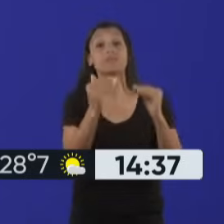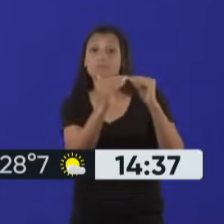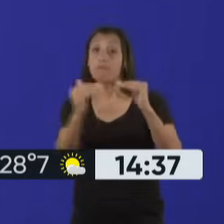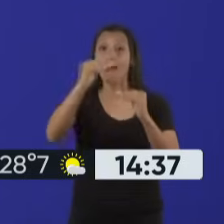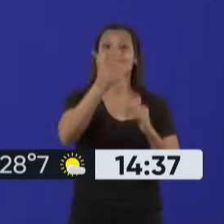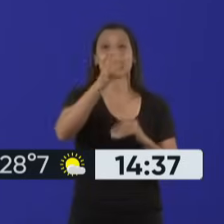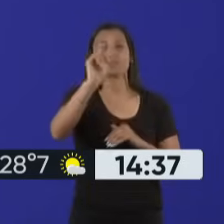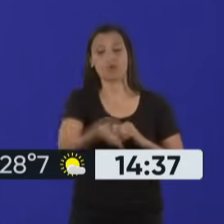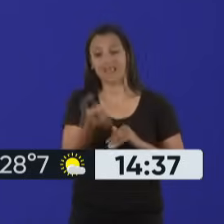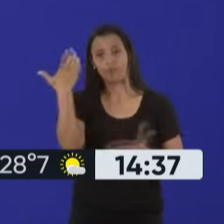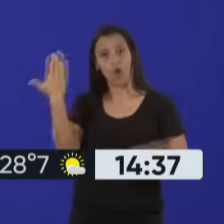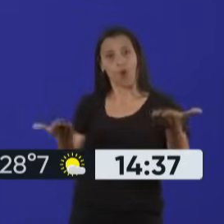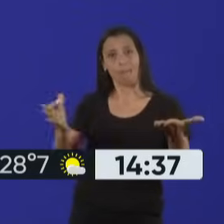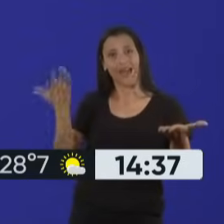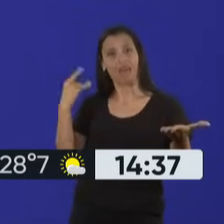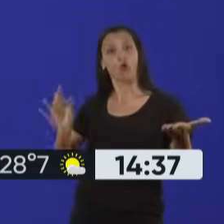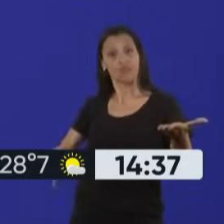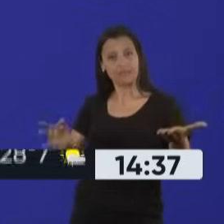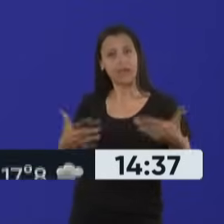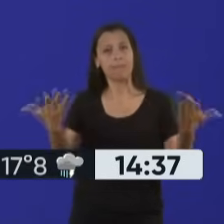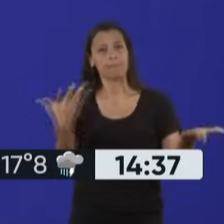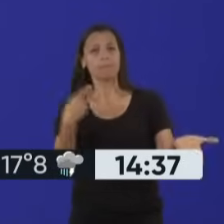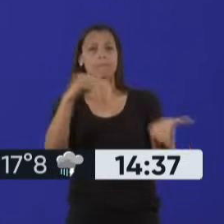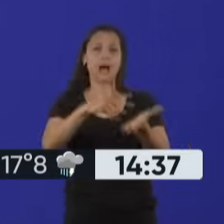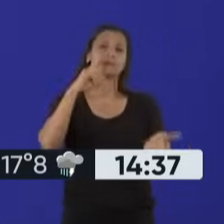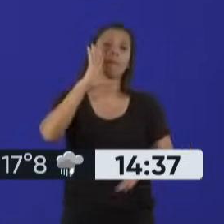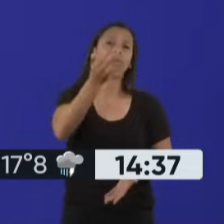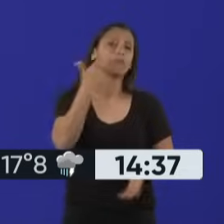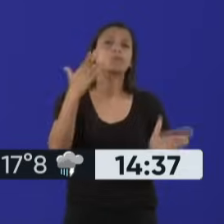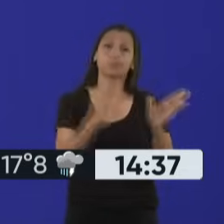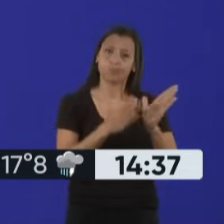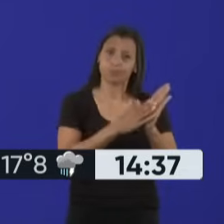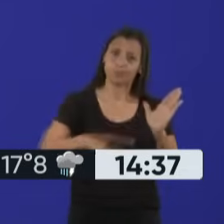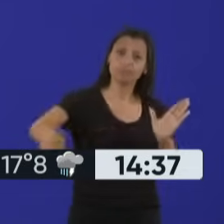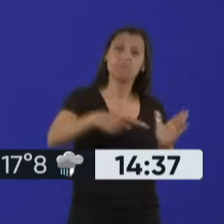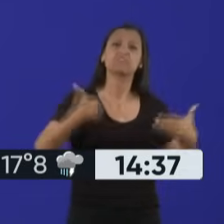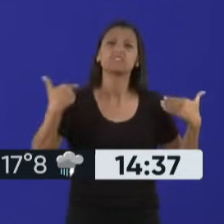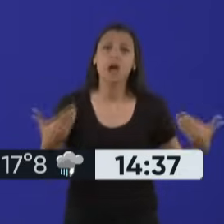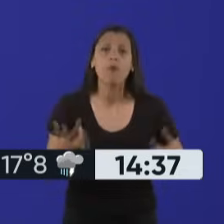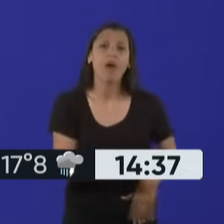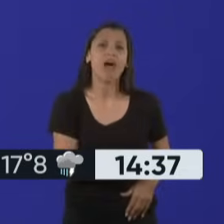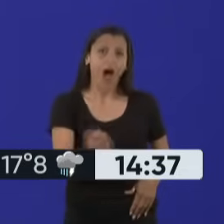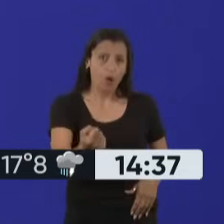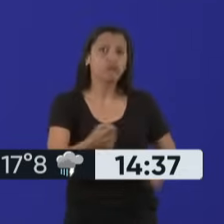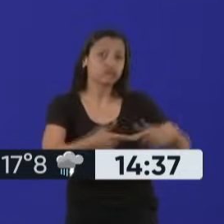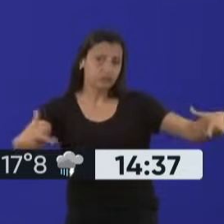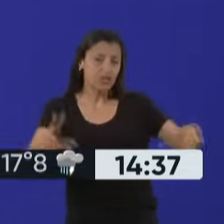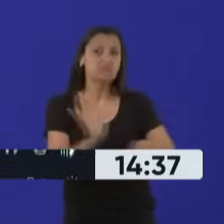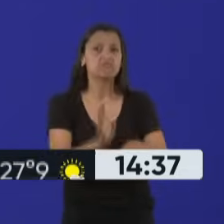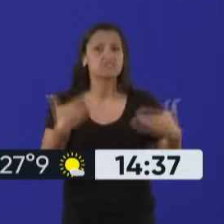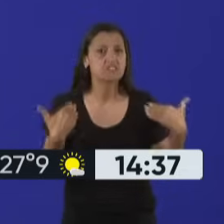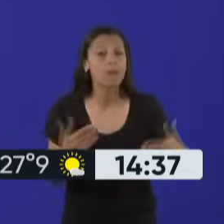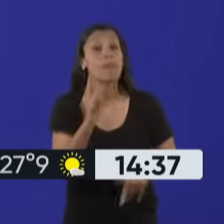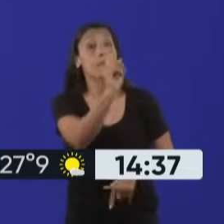el de diciembre. Es decir, que además probamos que se podía hacer un ajuste que fuera expansivo, siempre que